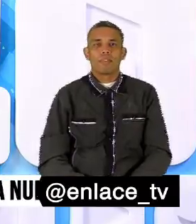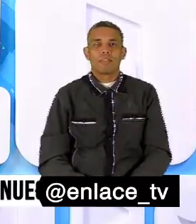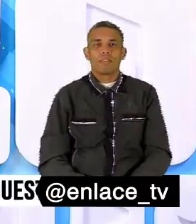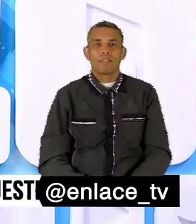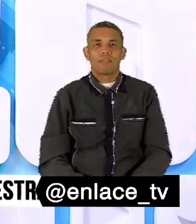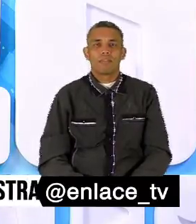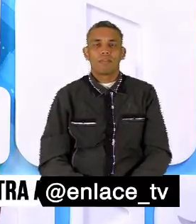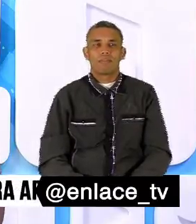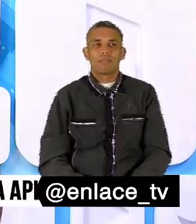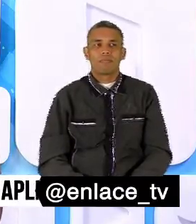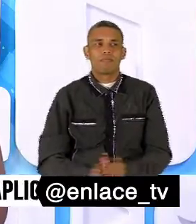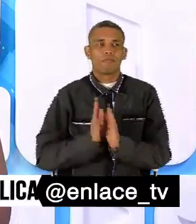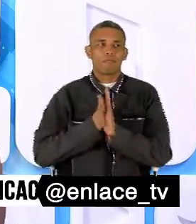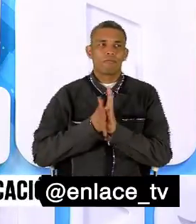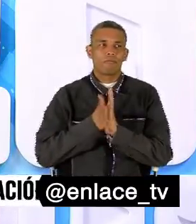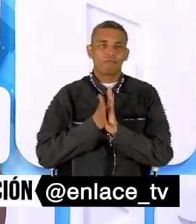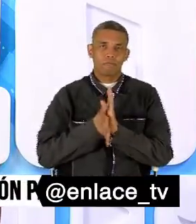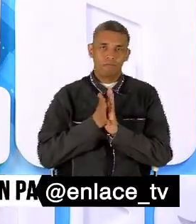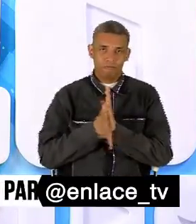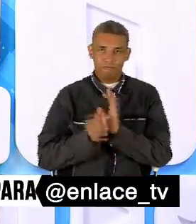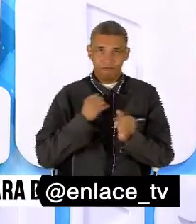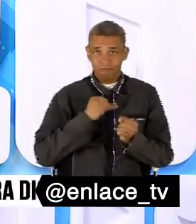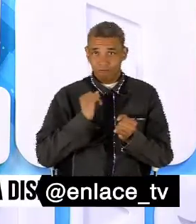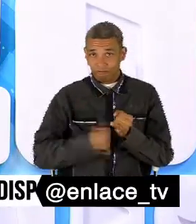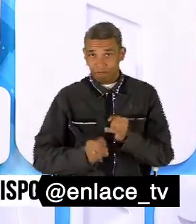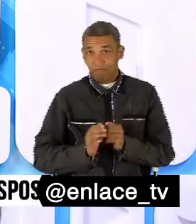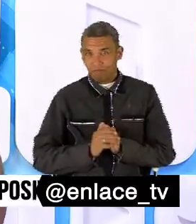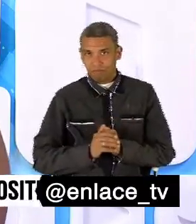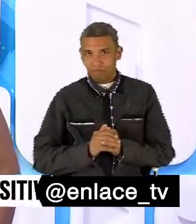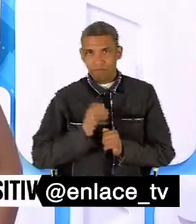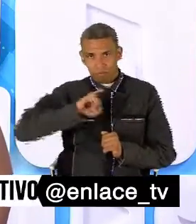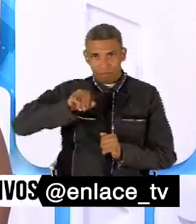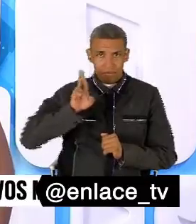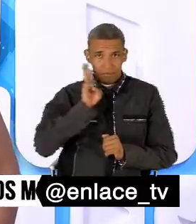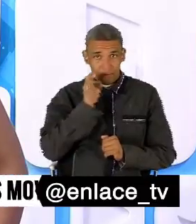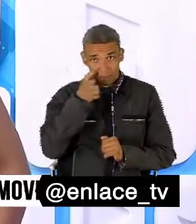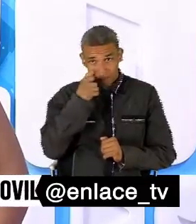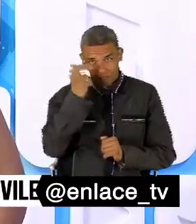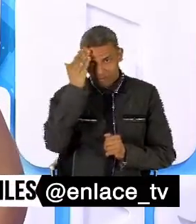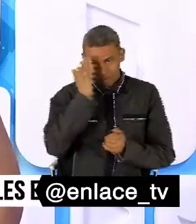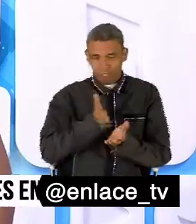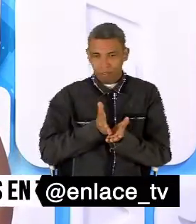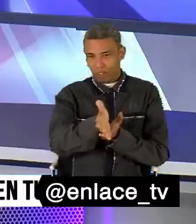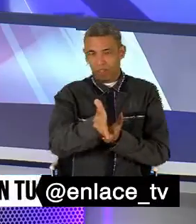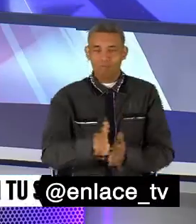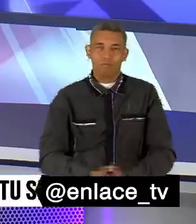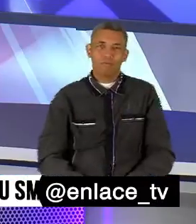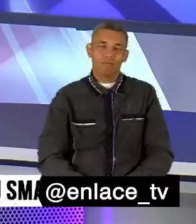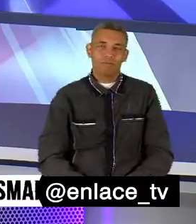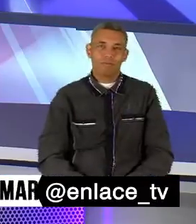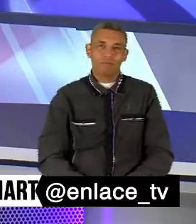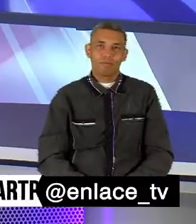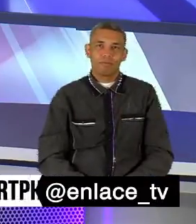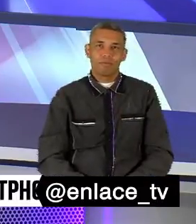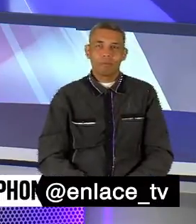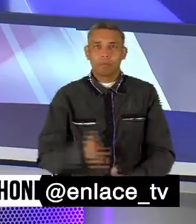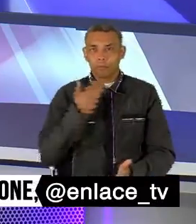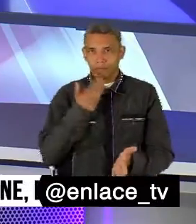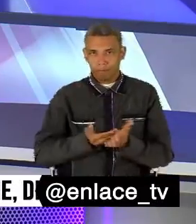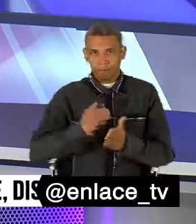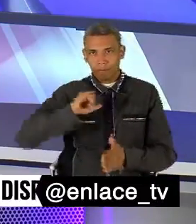Y hasta aquí las noticias culturales y del entretenimiento. Yo soy Juan Rodas y ustedes quedan en la mira. Gracias, Juan, por